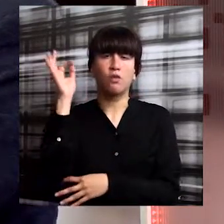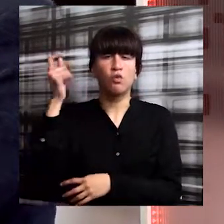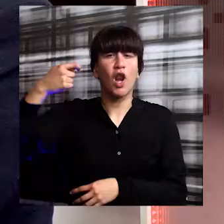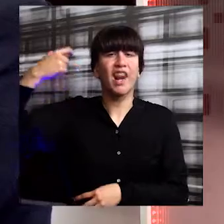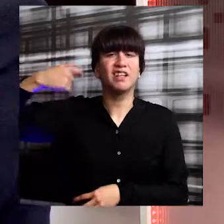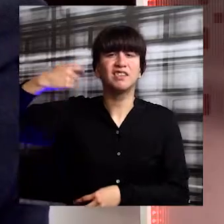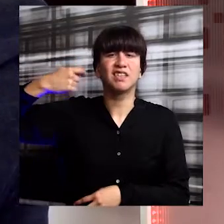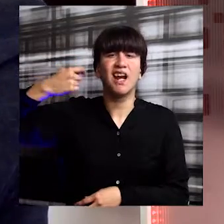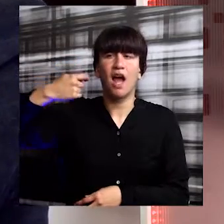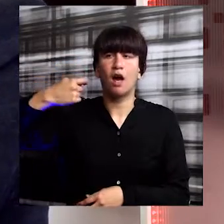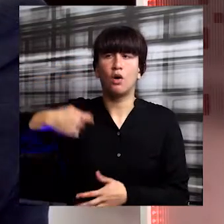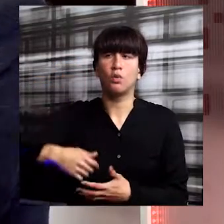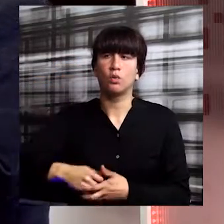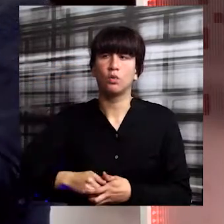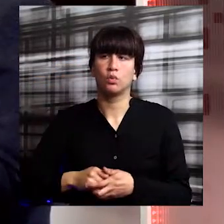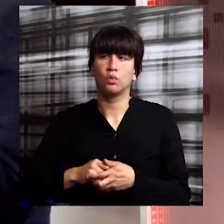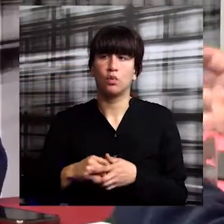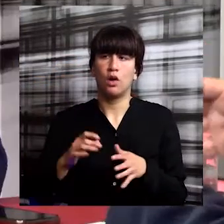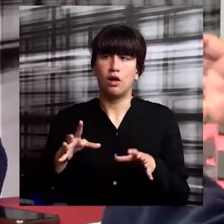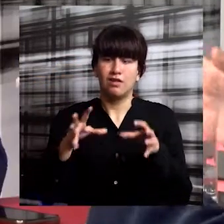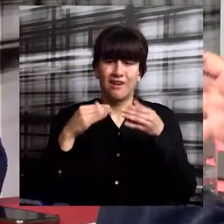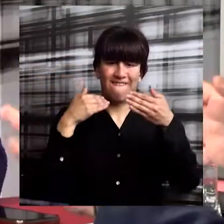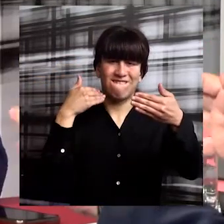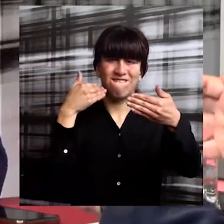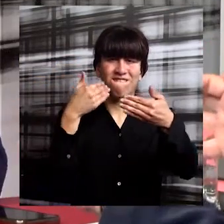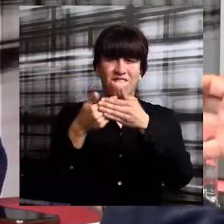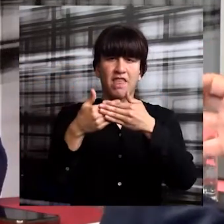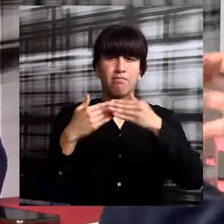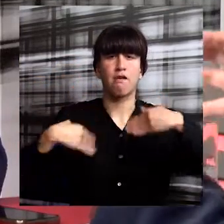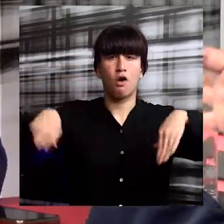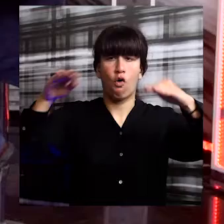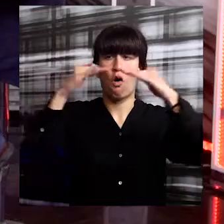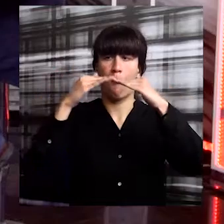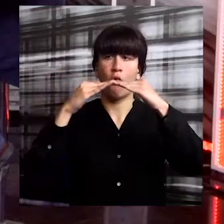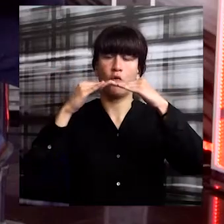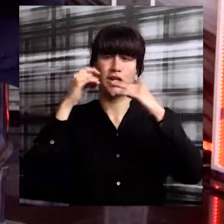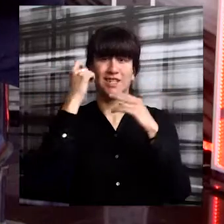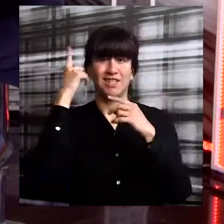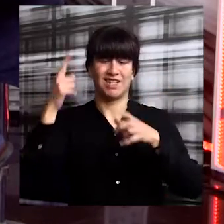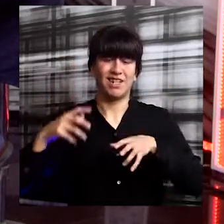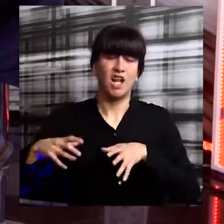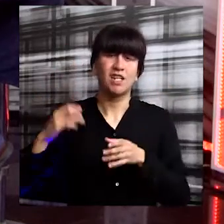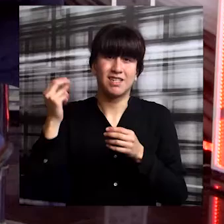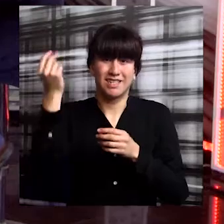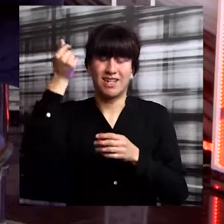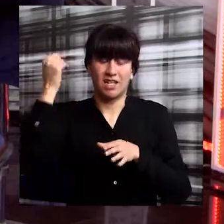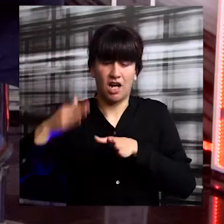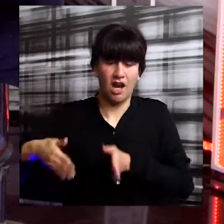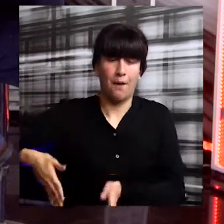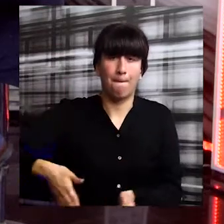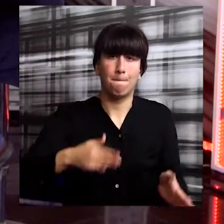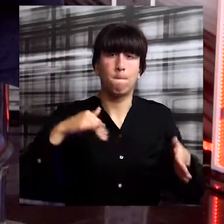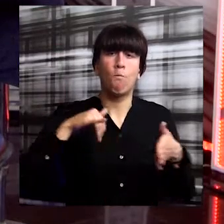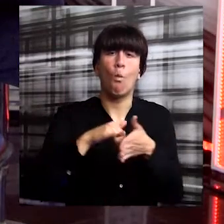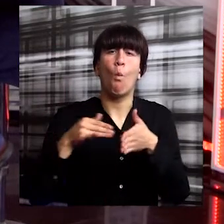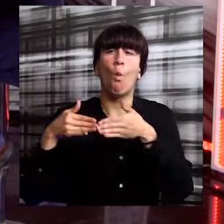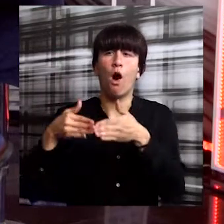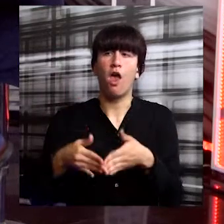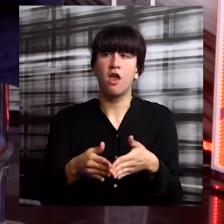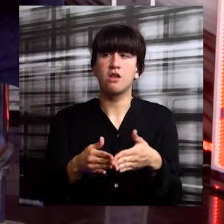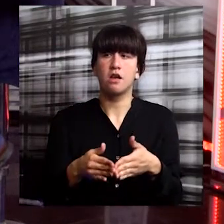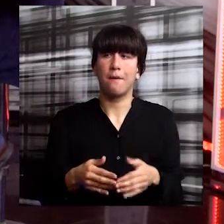unos días, por este frente común que se crea por el muelle dedicado de crucero, como se le llamó desde un principio.